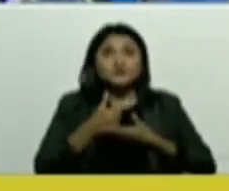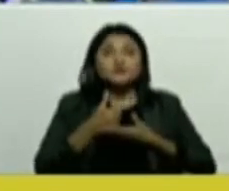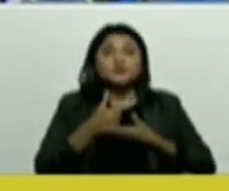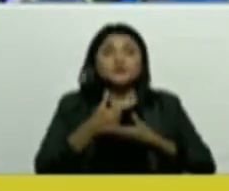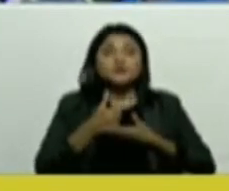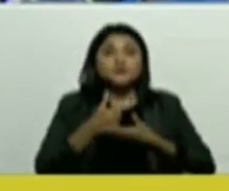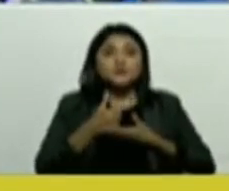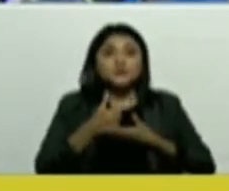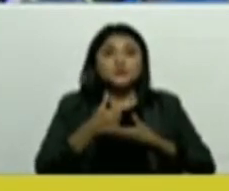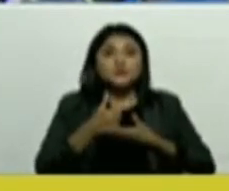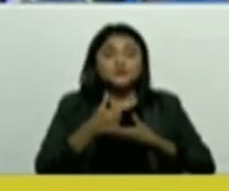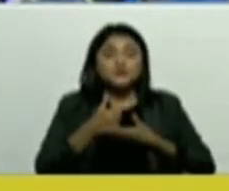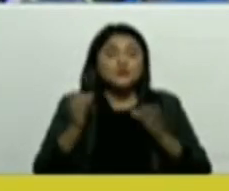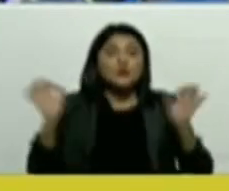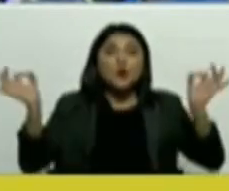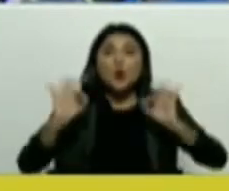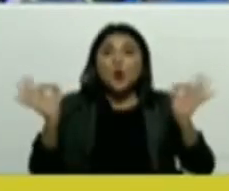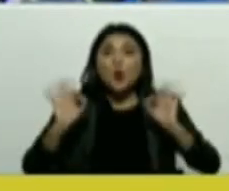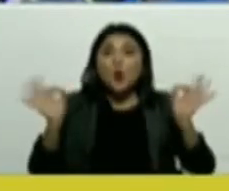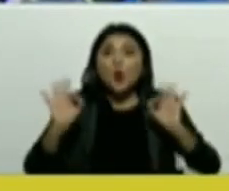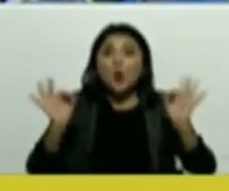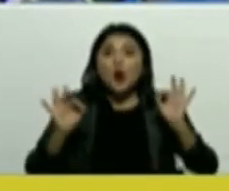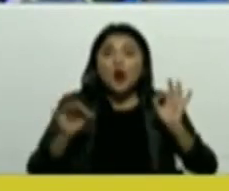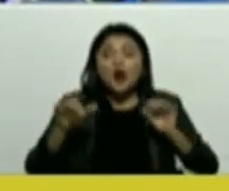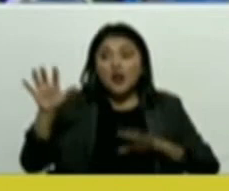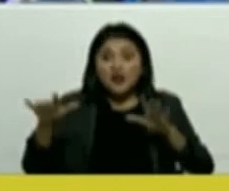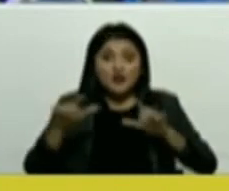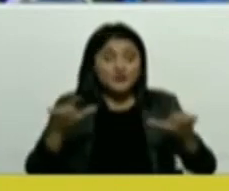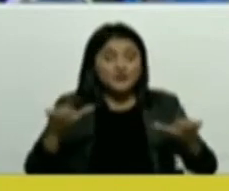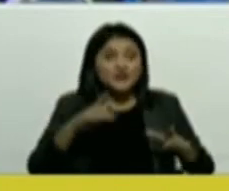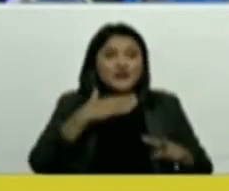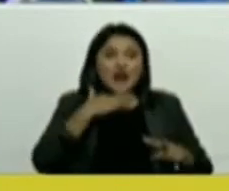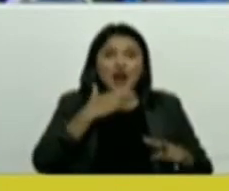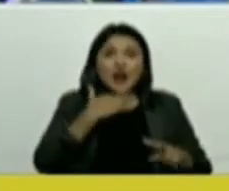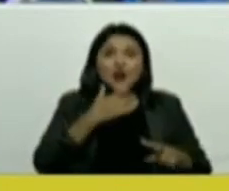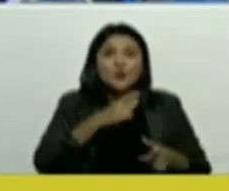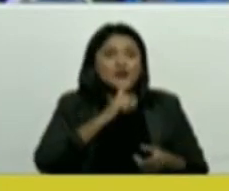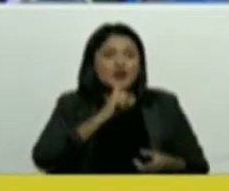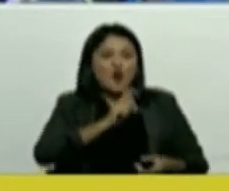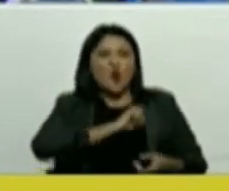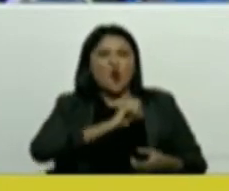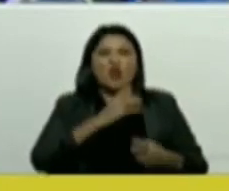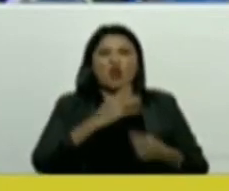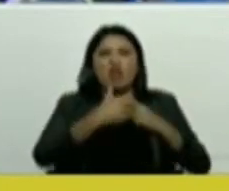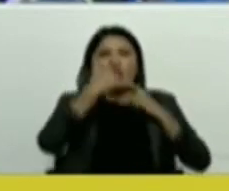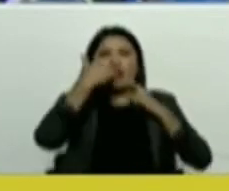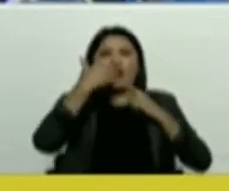me, o aquellos que me quieren destruir y no me quieren ayudar.